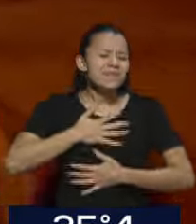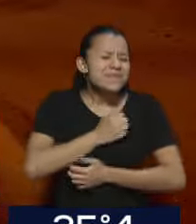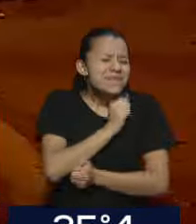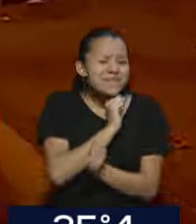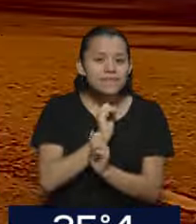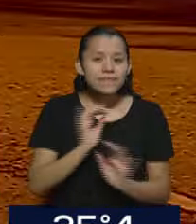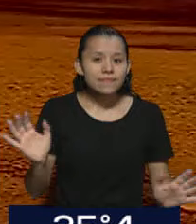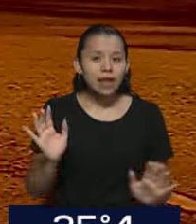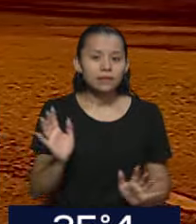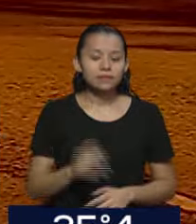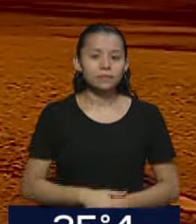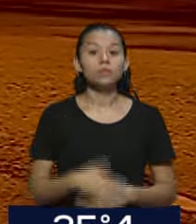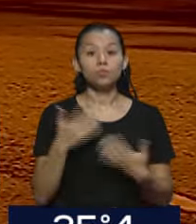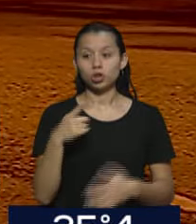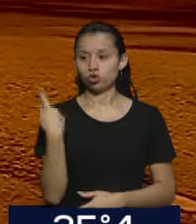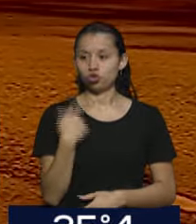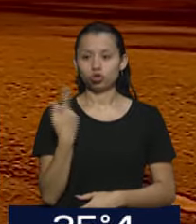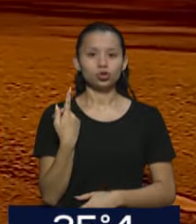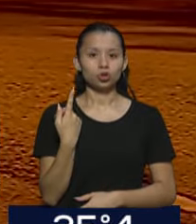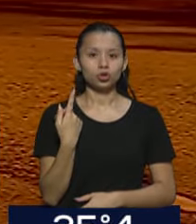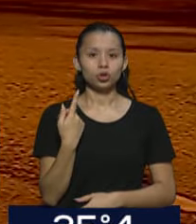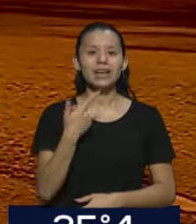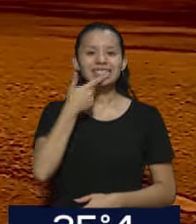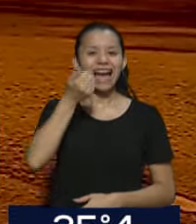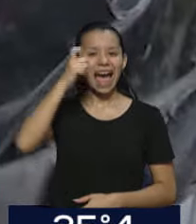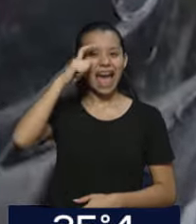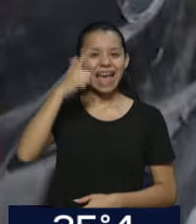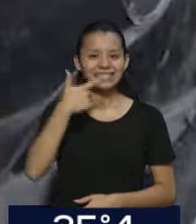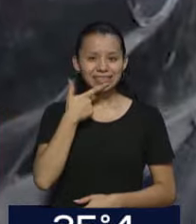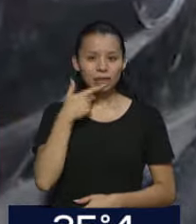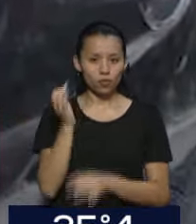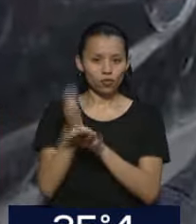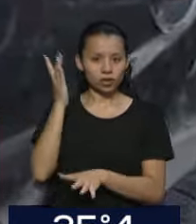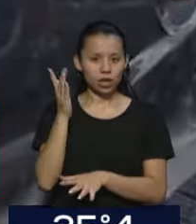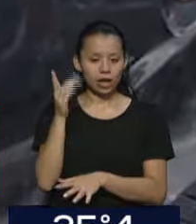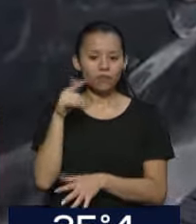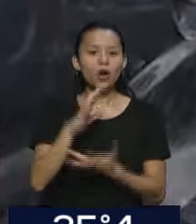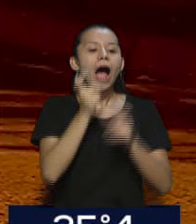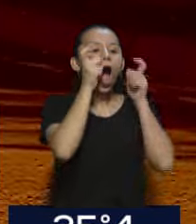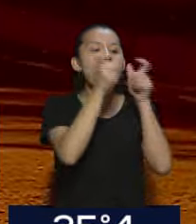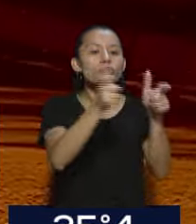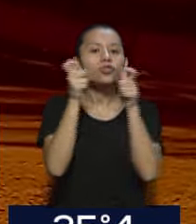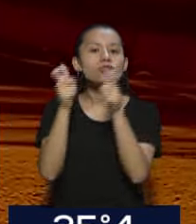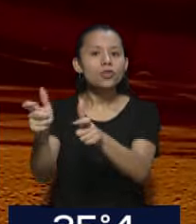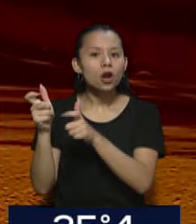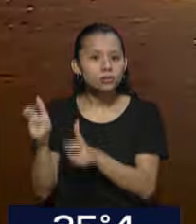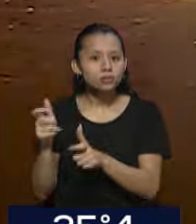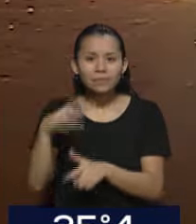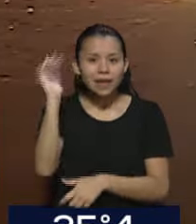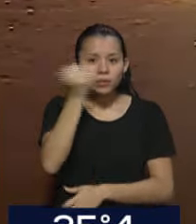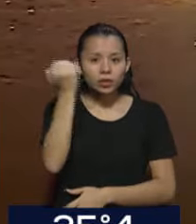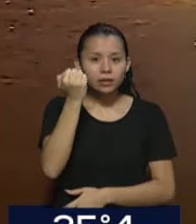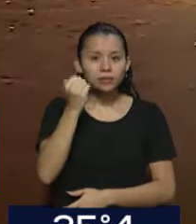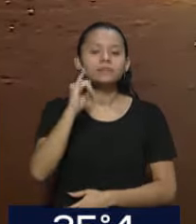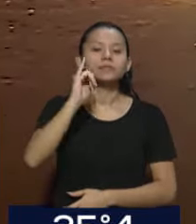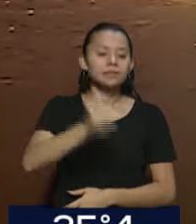Por eso insistimos tanto nosotros desde las AES en el tema del control, fundamentalmente el control. Se están haciendo